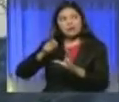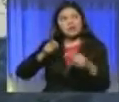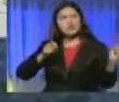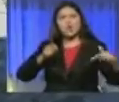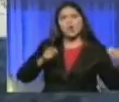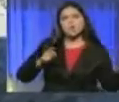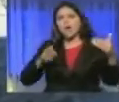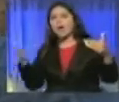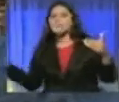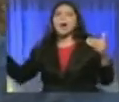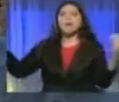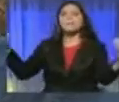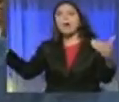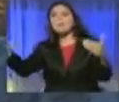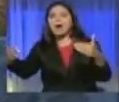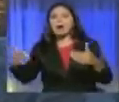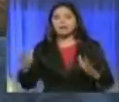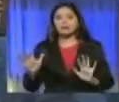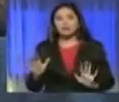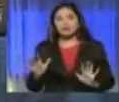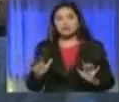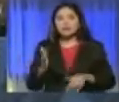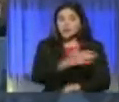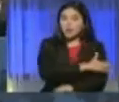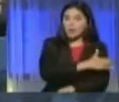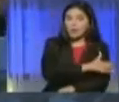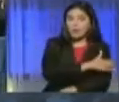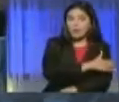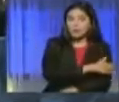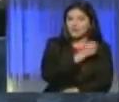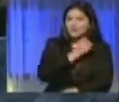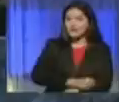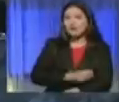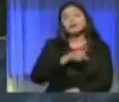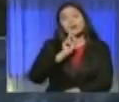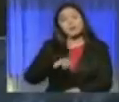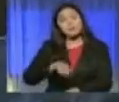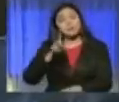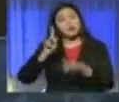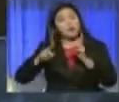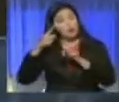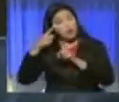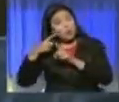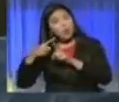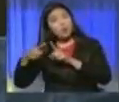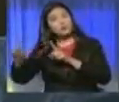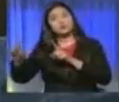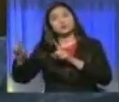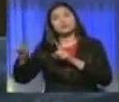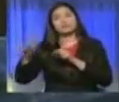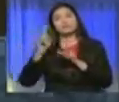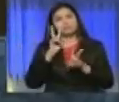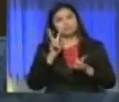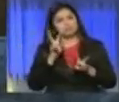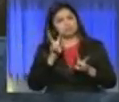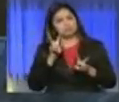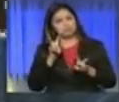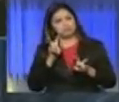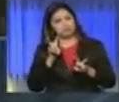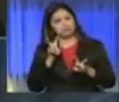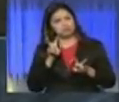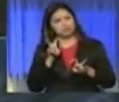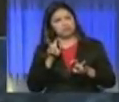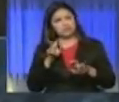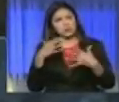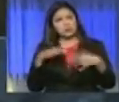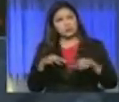frentes. Desde la ultraderecha y desde sectores extraños de la